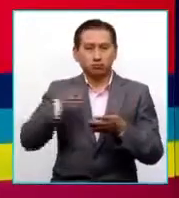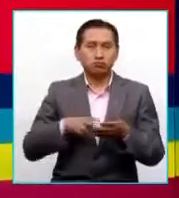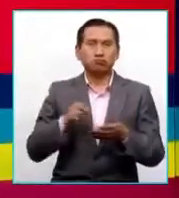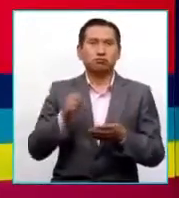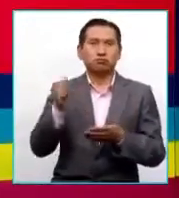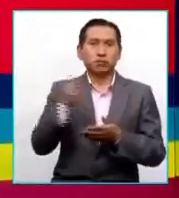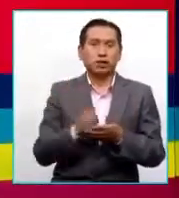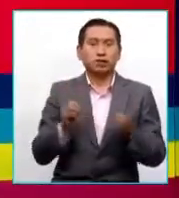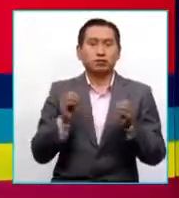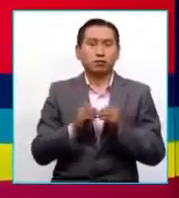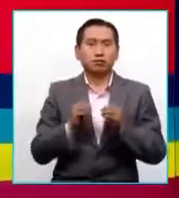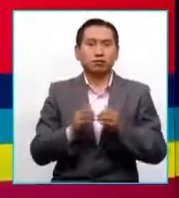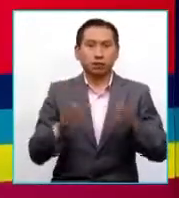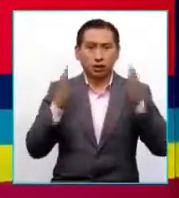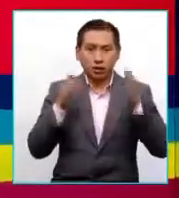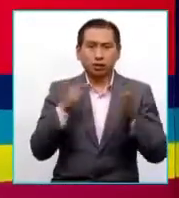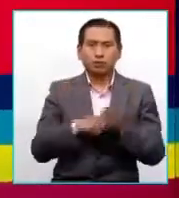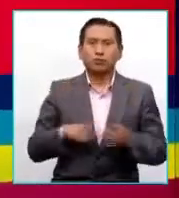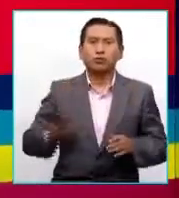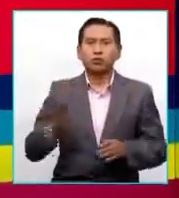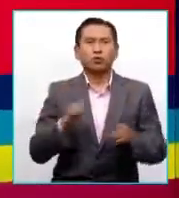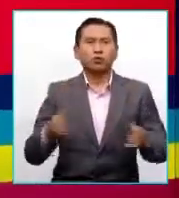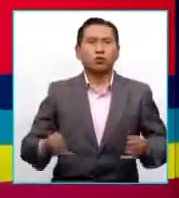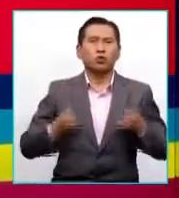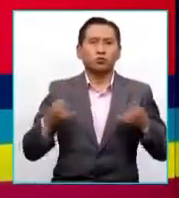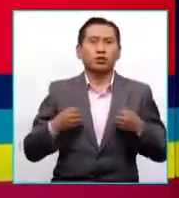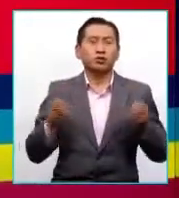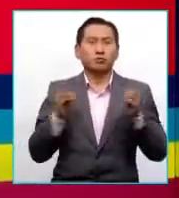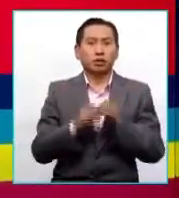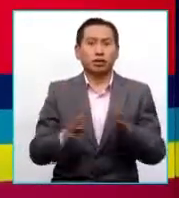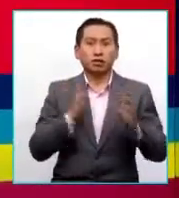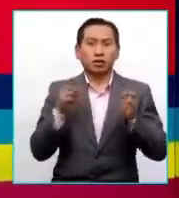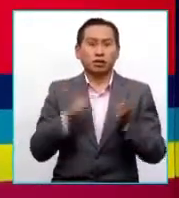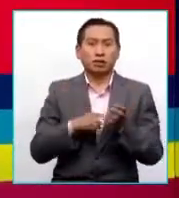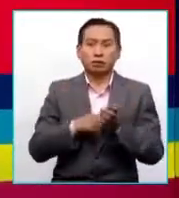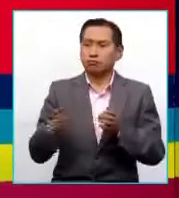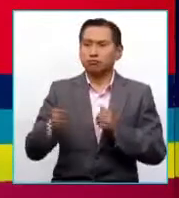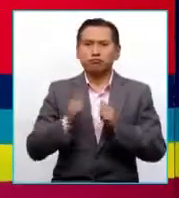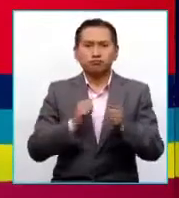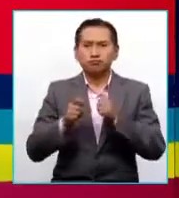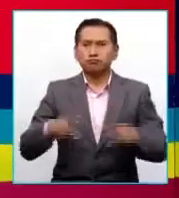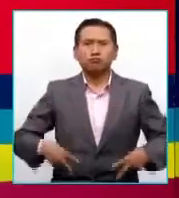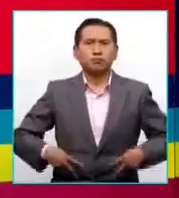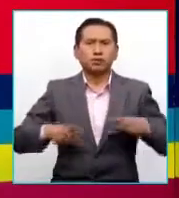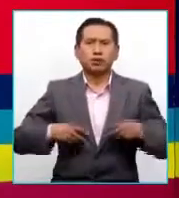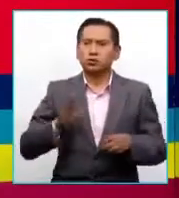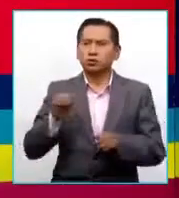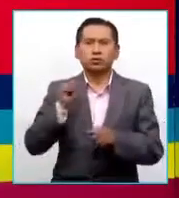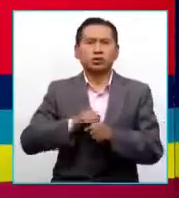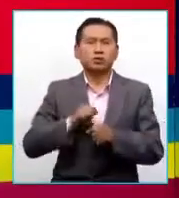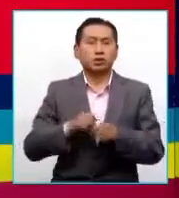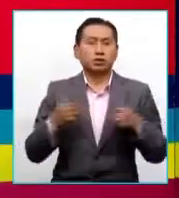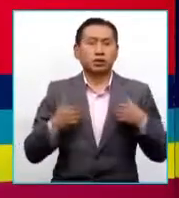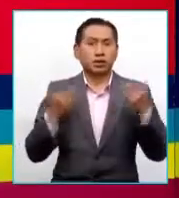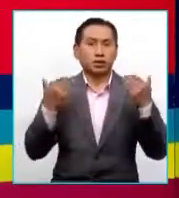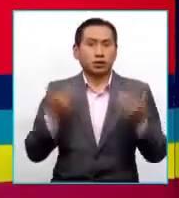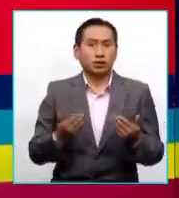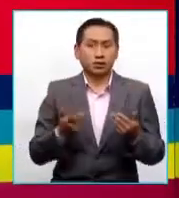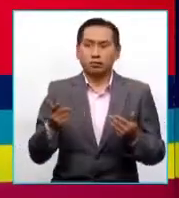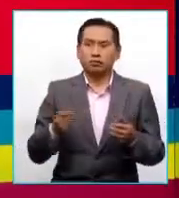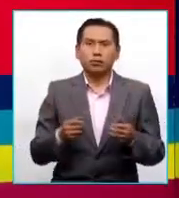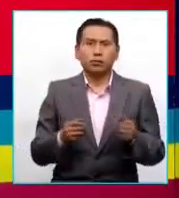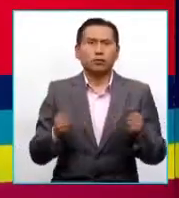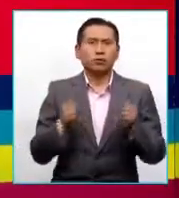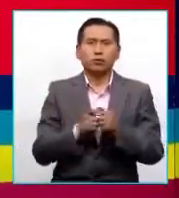arte, fundamentalmente enfocado a nuestros jóvenes. Y también conversaremos sobre la carrera, la vida y obra y el trabajo que está realizando actualmente con